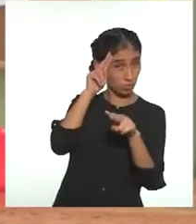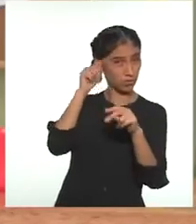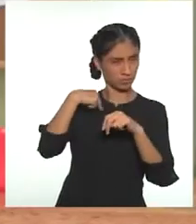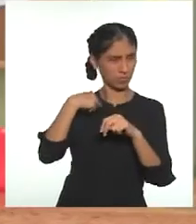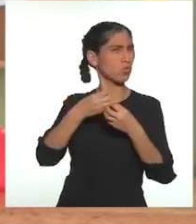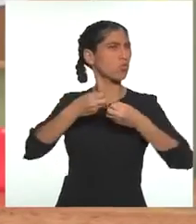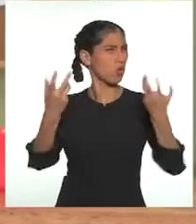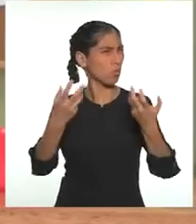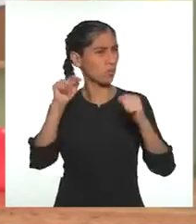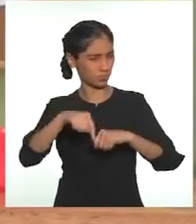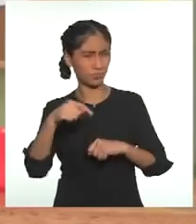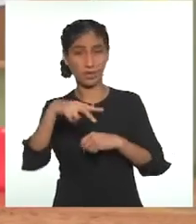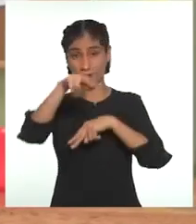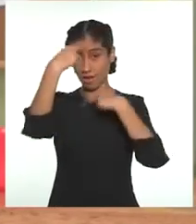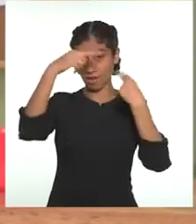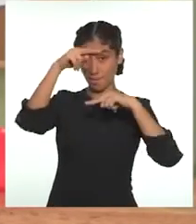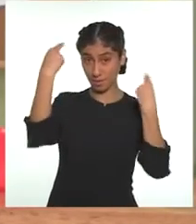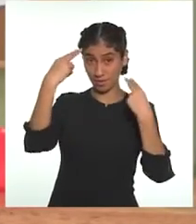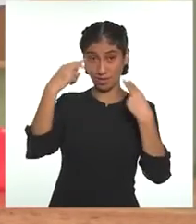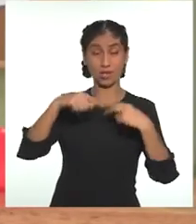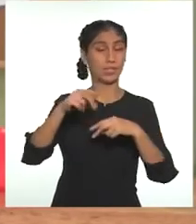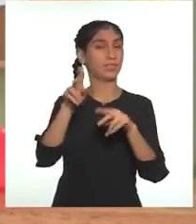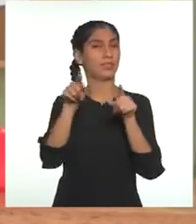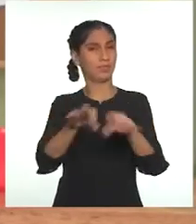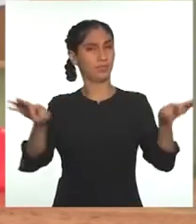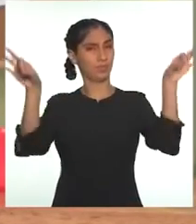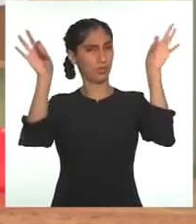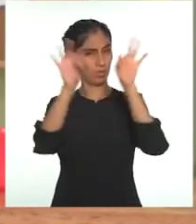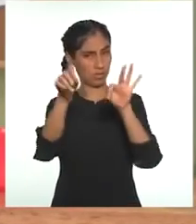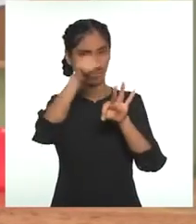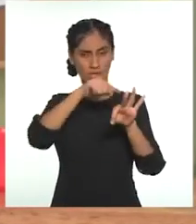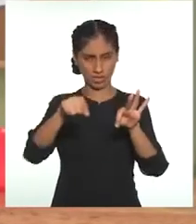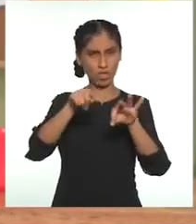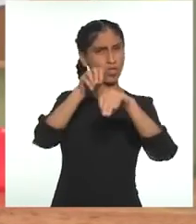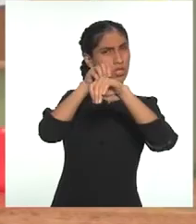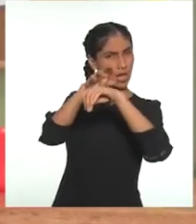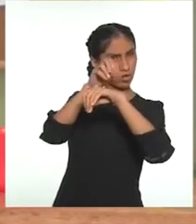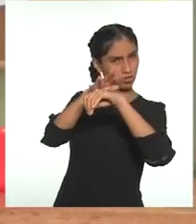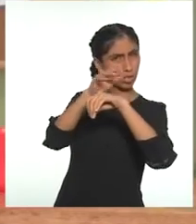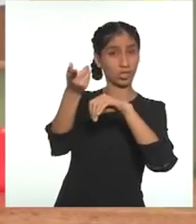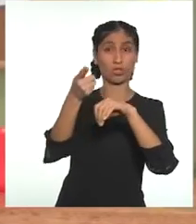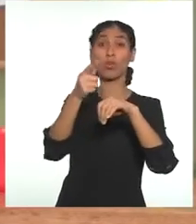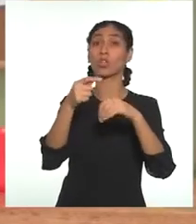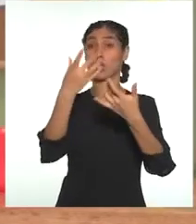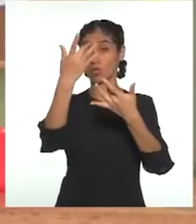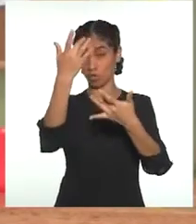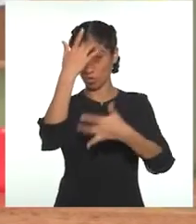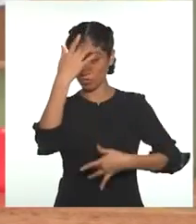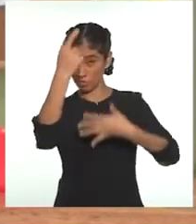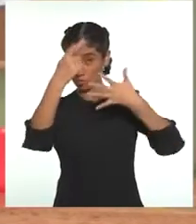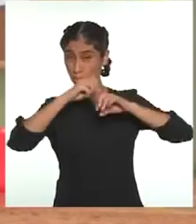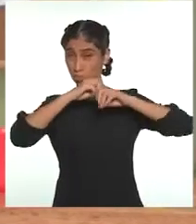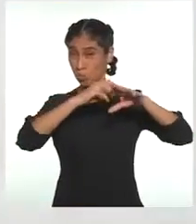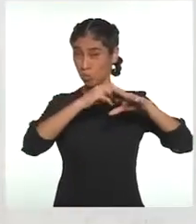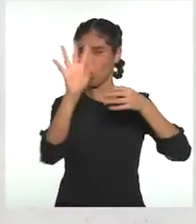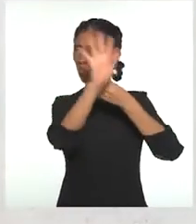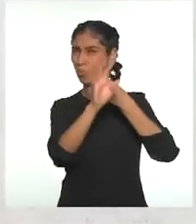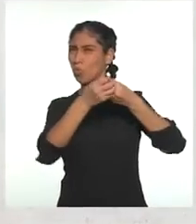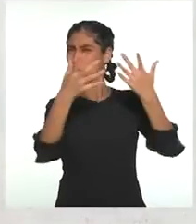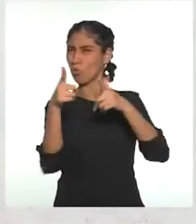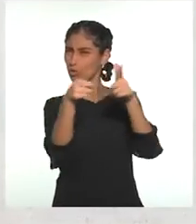nos puede ayudar con eso. La prensa es un medio importante para advertir el avance de las epidemias, así como para difundir las medidas